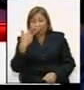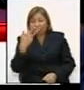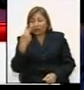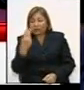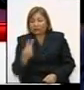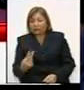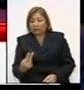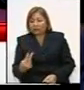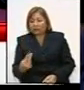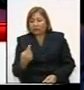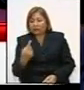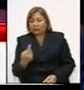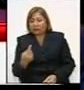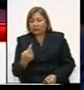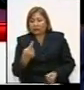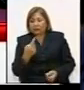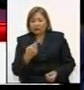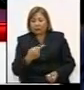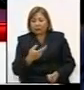2 o a 1. Si tú